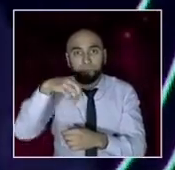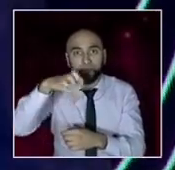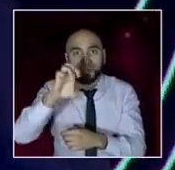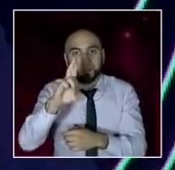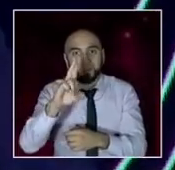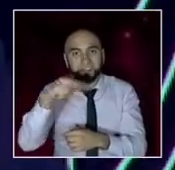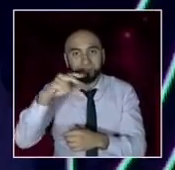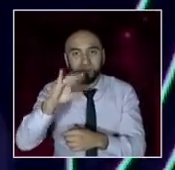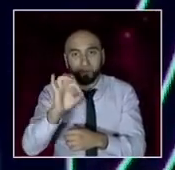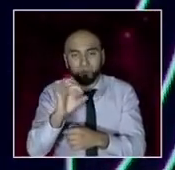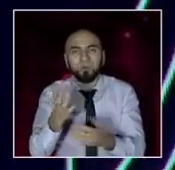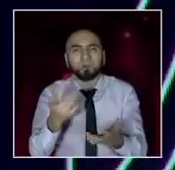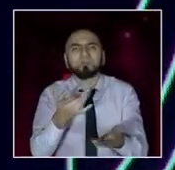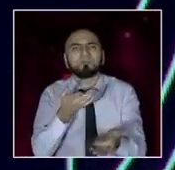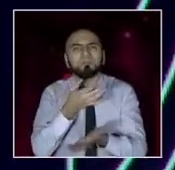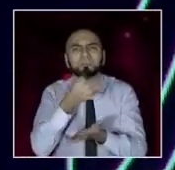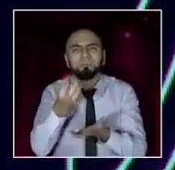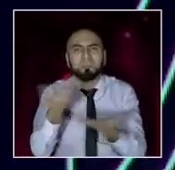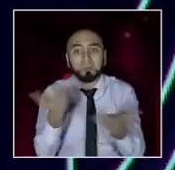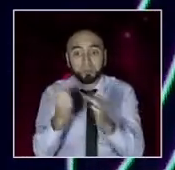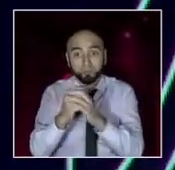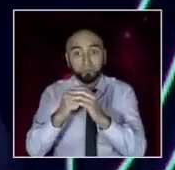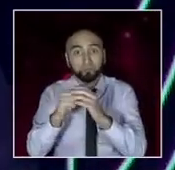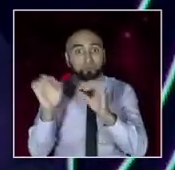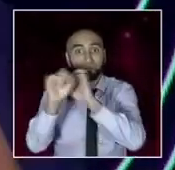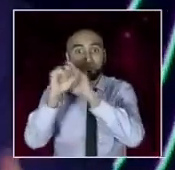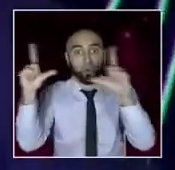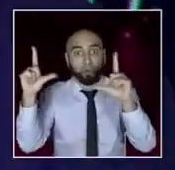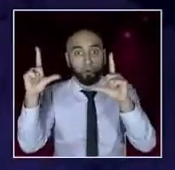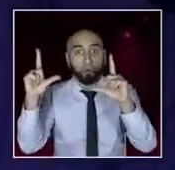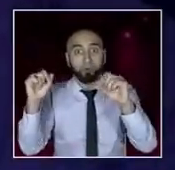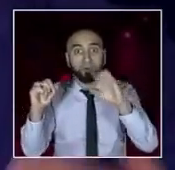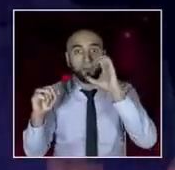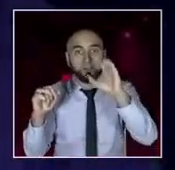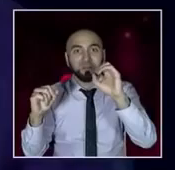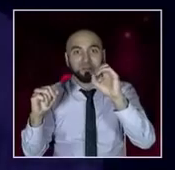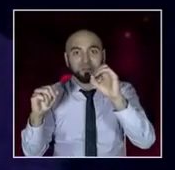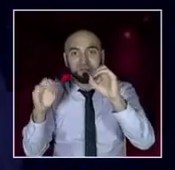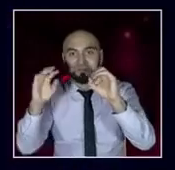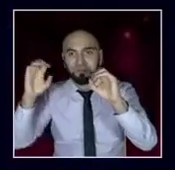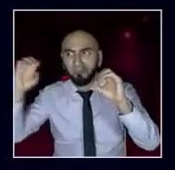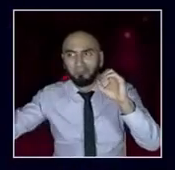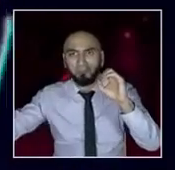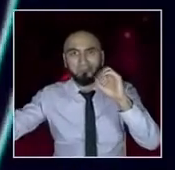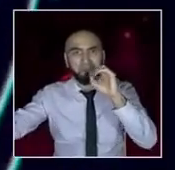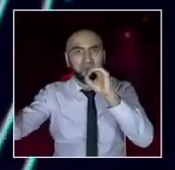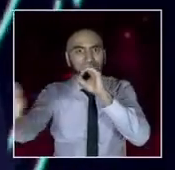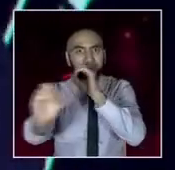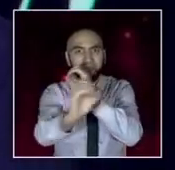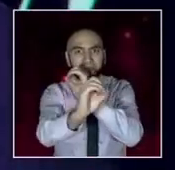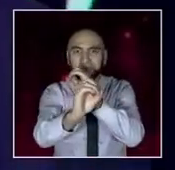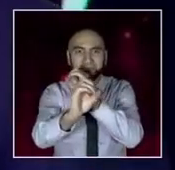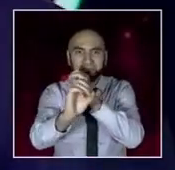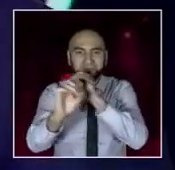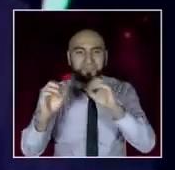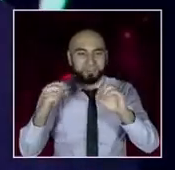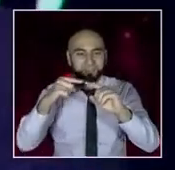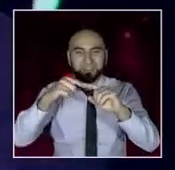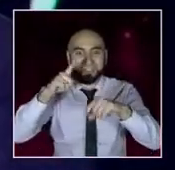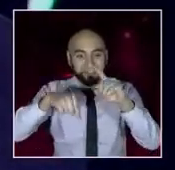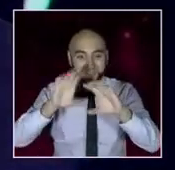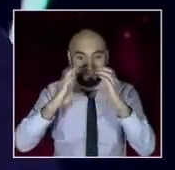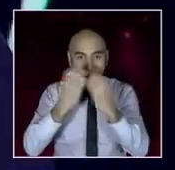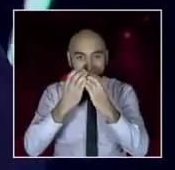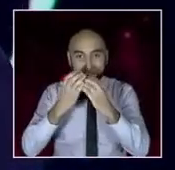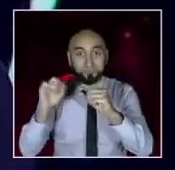que, aunque pareciese ser que el Sol rota a través de la Tierra, por supuesto, es al revés. La Tierra rota alrededor del Sol y, de hecho, todo